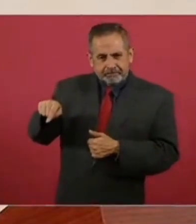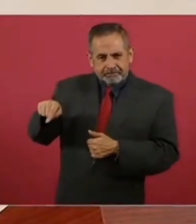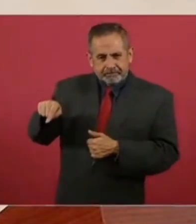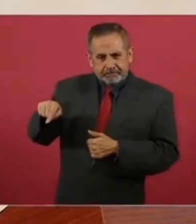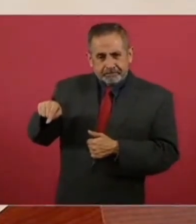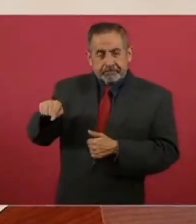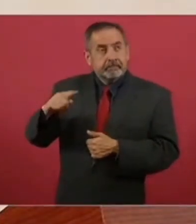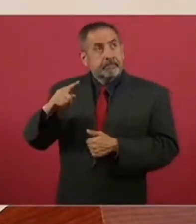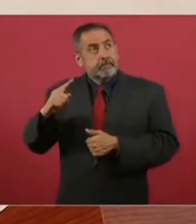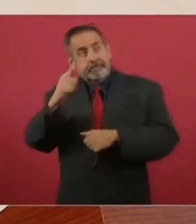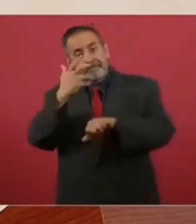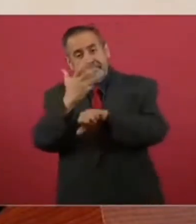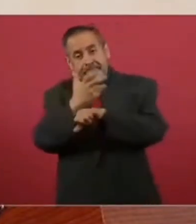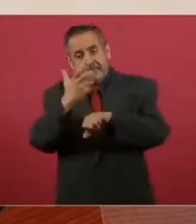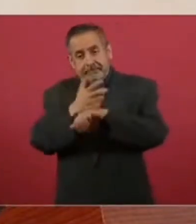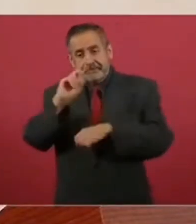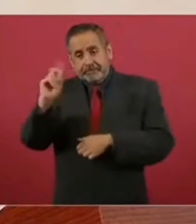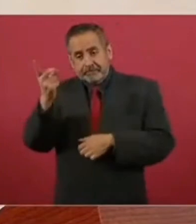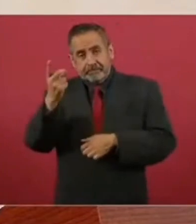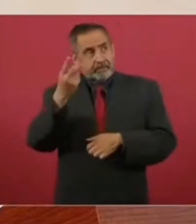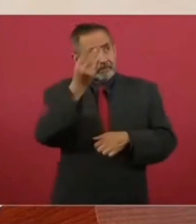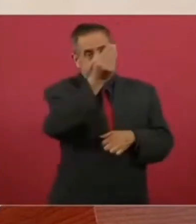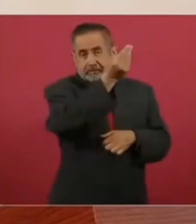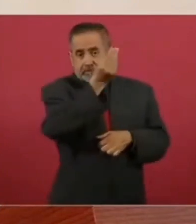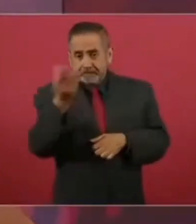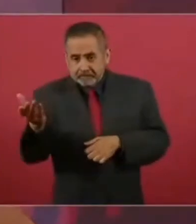remesas, no todavía.